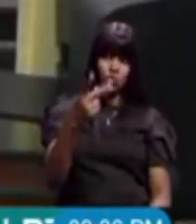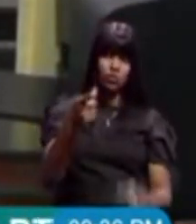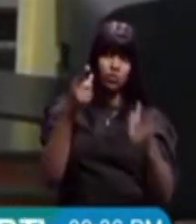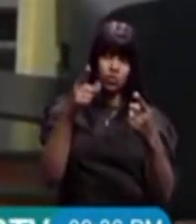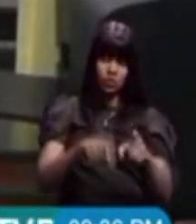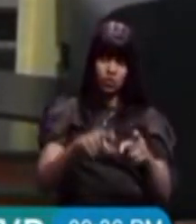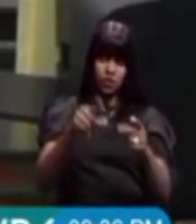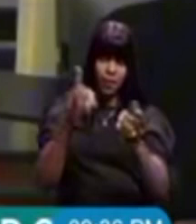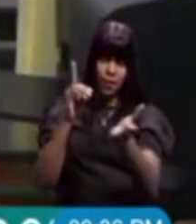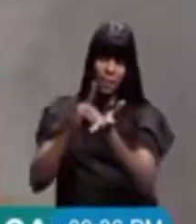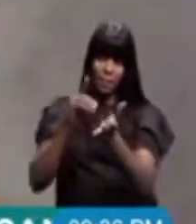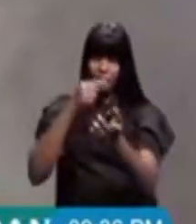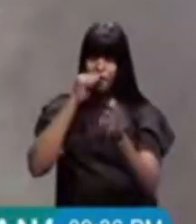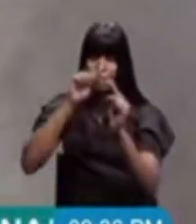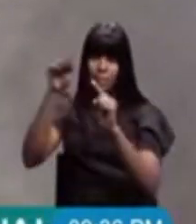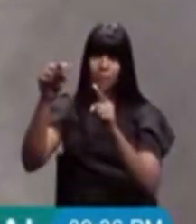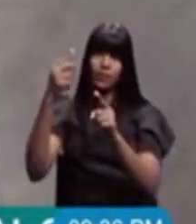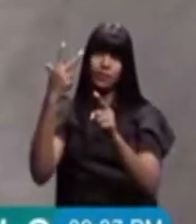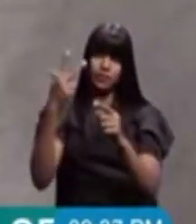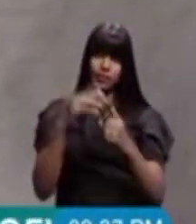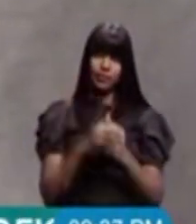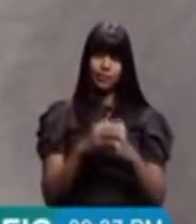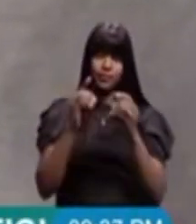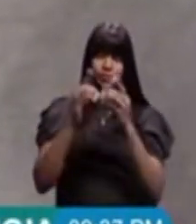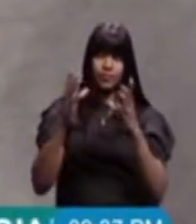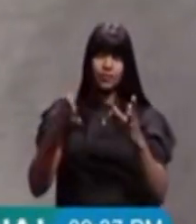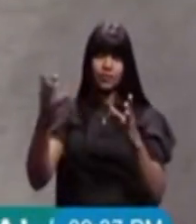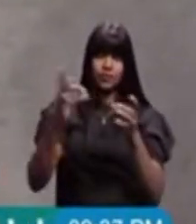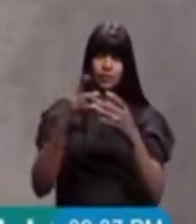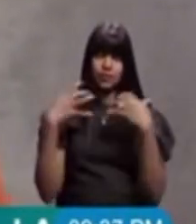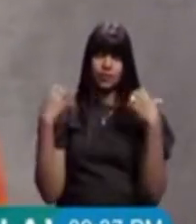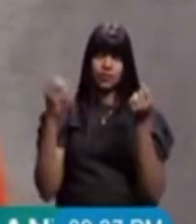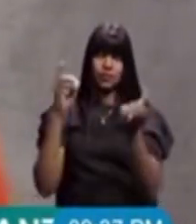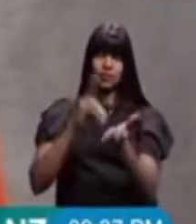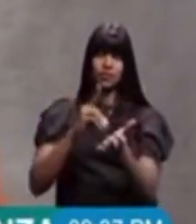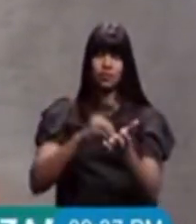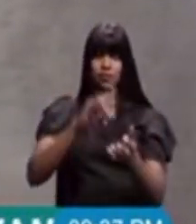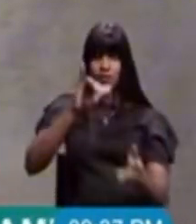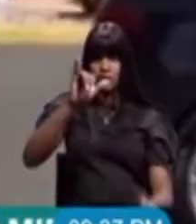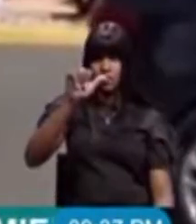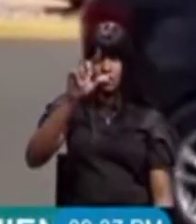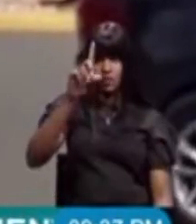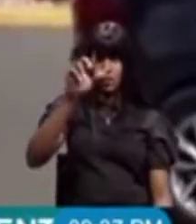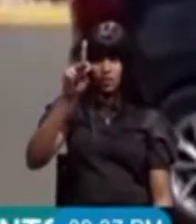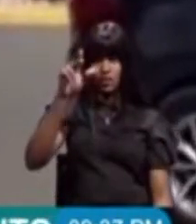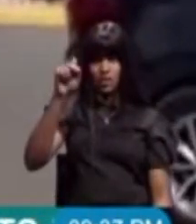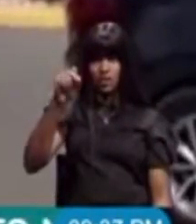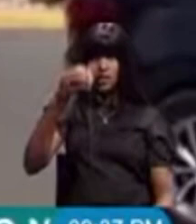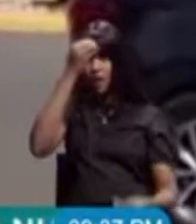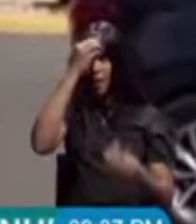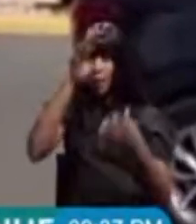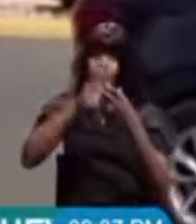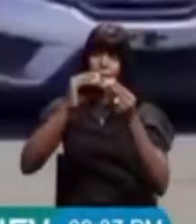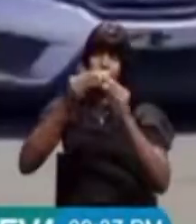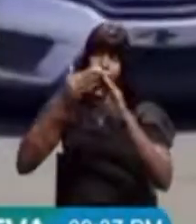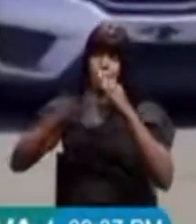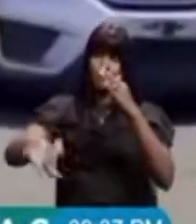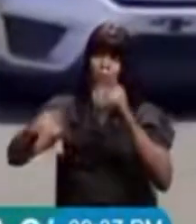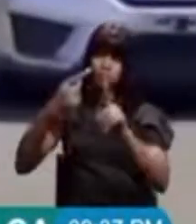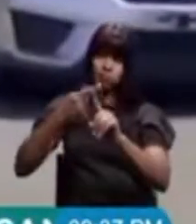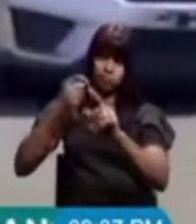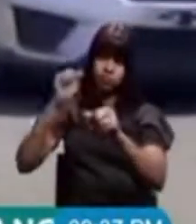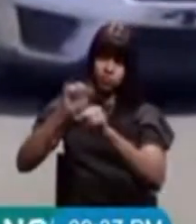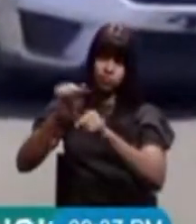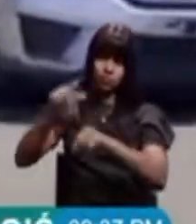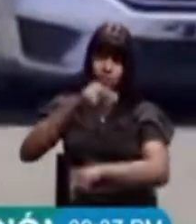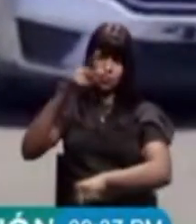y pediátricos 3. La directora regional de salud, doctora Yadelkis Robles, aseguró que en los municipios pertenecientes a